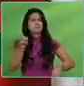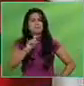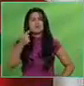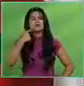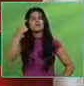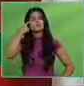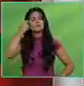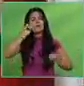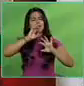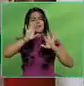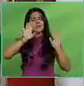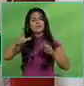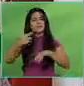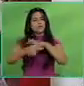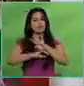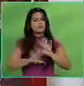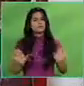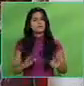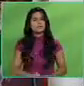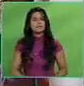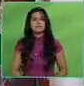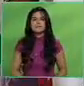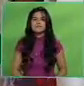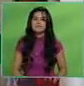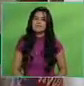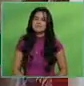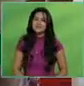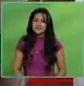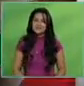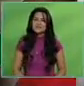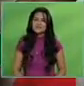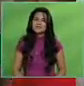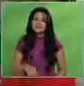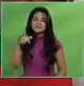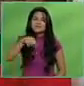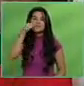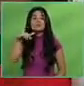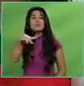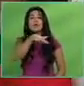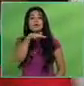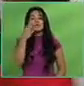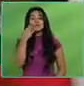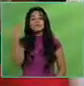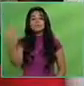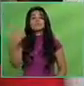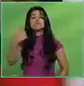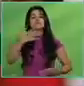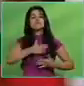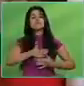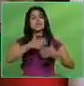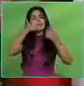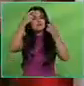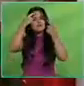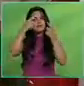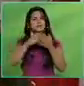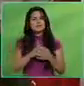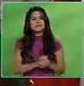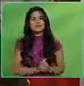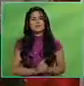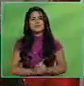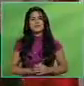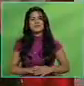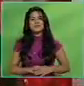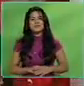estamos claros con la revolución. Bueno, estamos todos aquí. Este pueblo es un pueblo chavista, ¿verdad? Bueno,